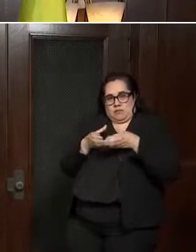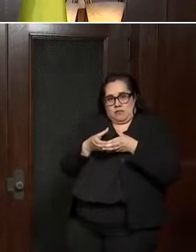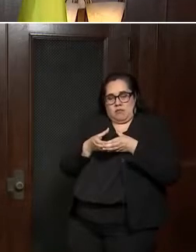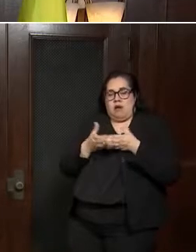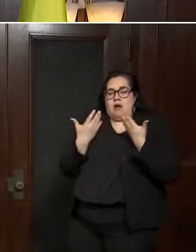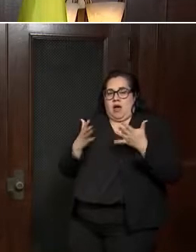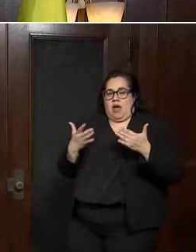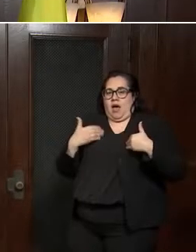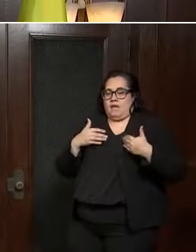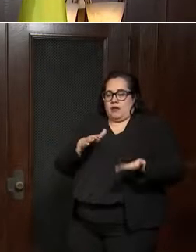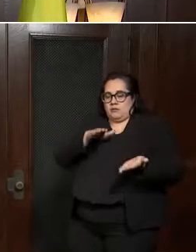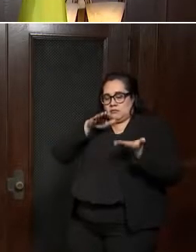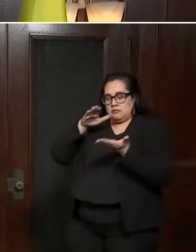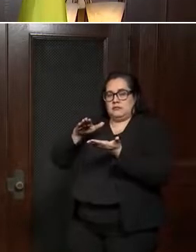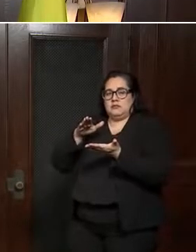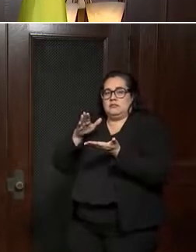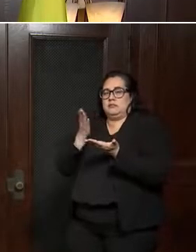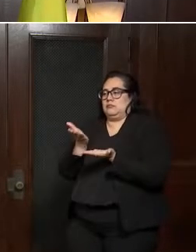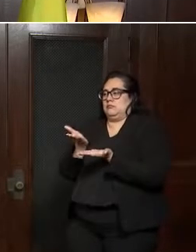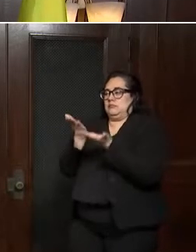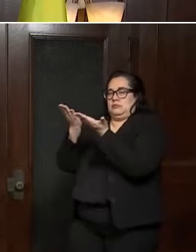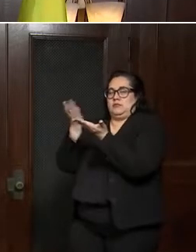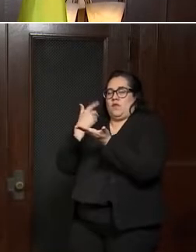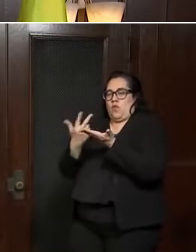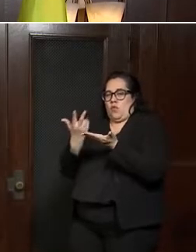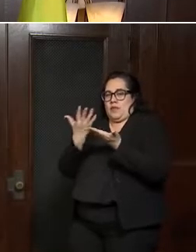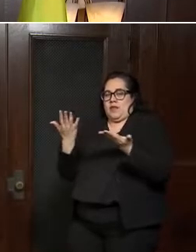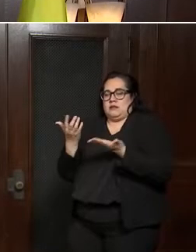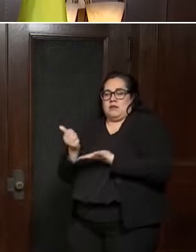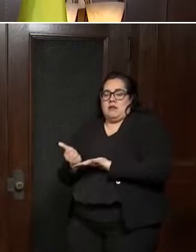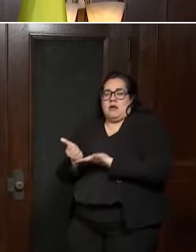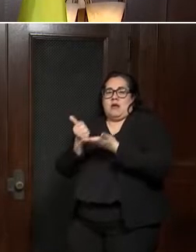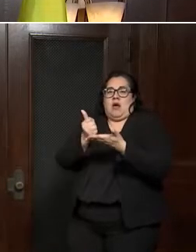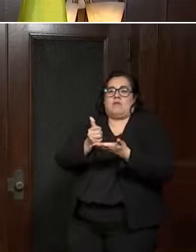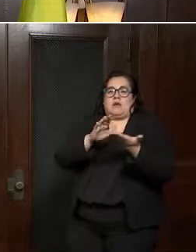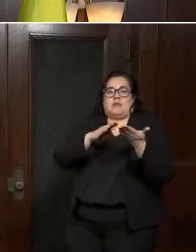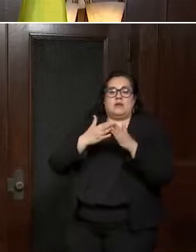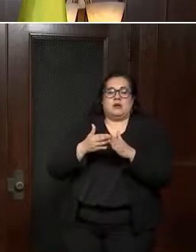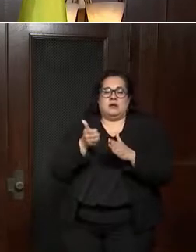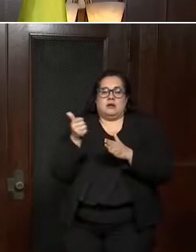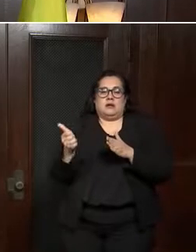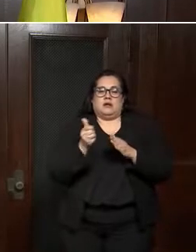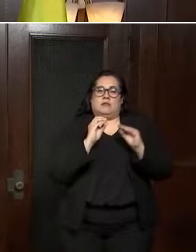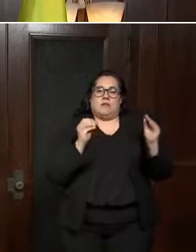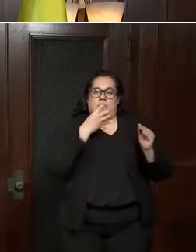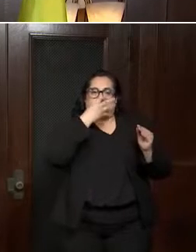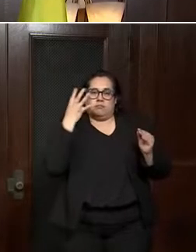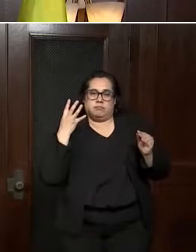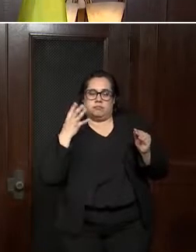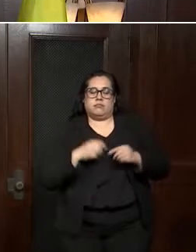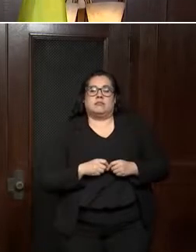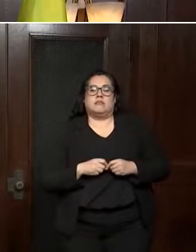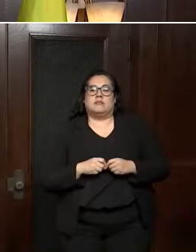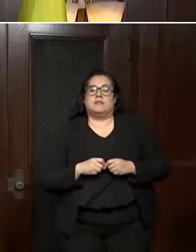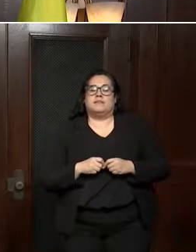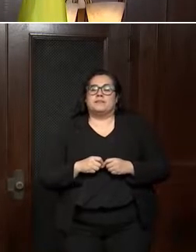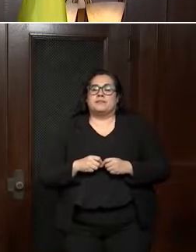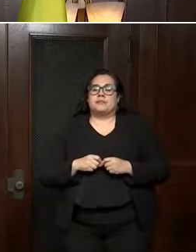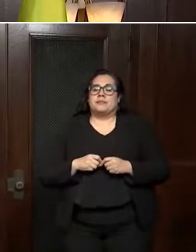un paquete de 3 cosas para ayudar la comunidad indocumentada.